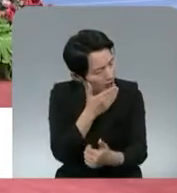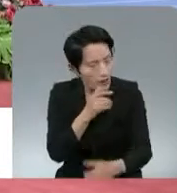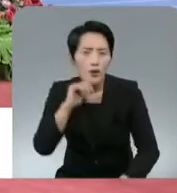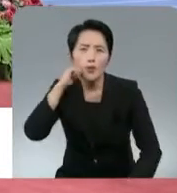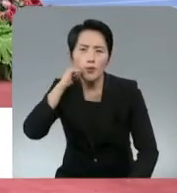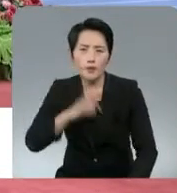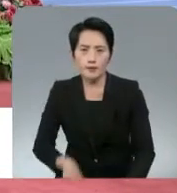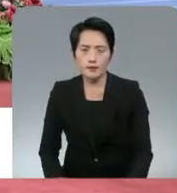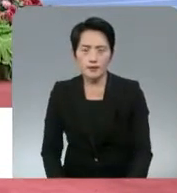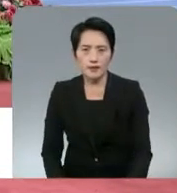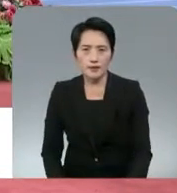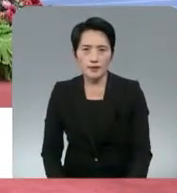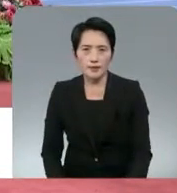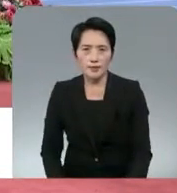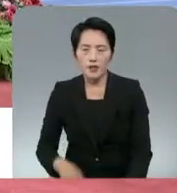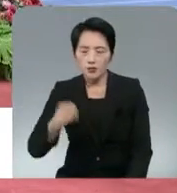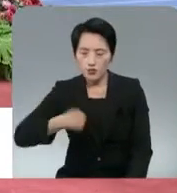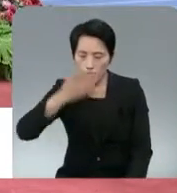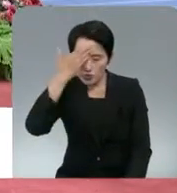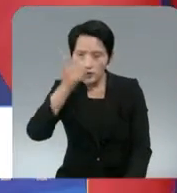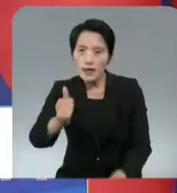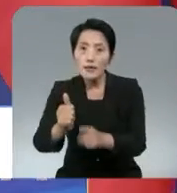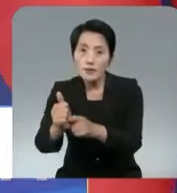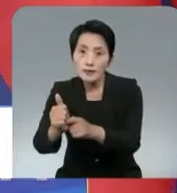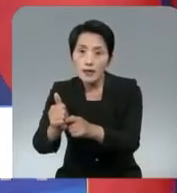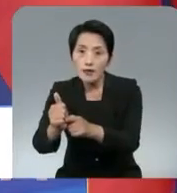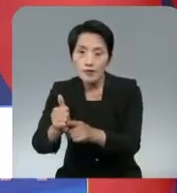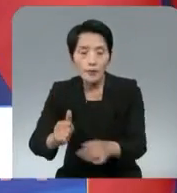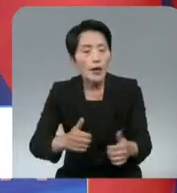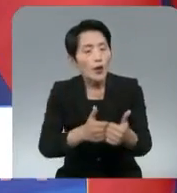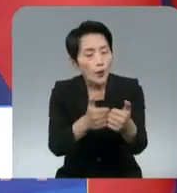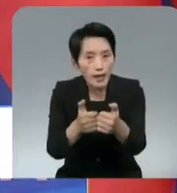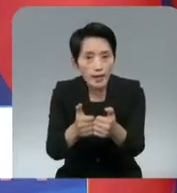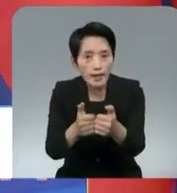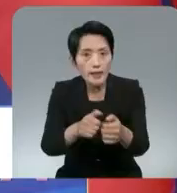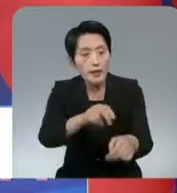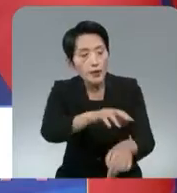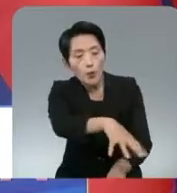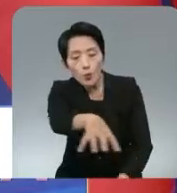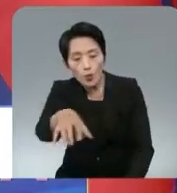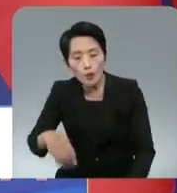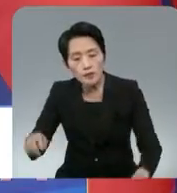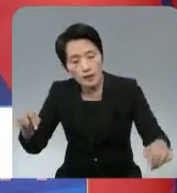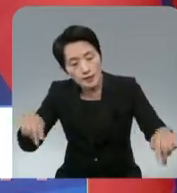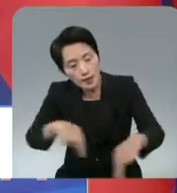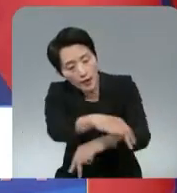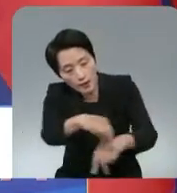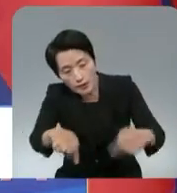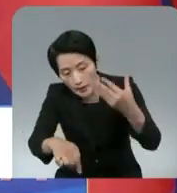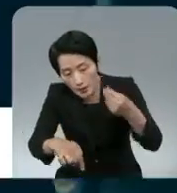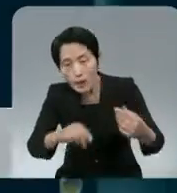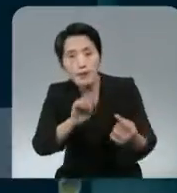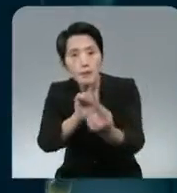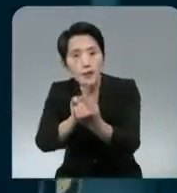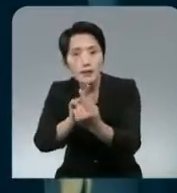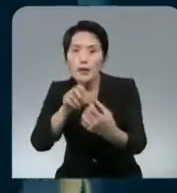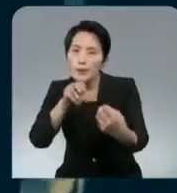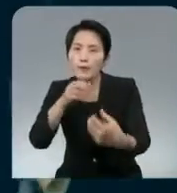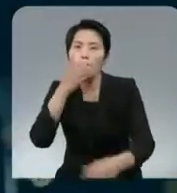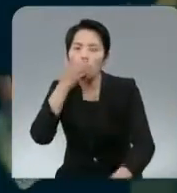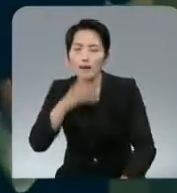gobiernos mantienen consultas para intentar coordinar agendas pero de concretarse se estima que abordarían temas candentes como el problema